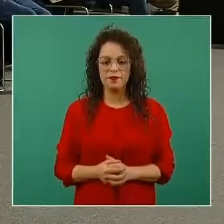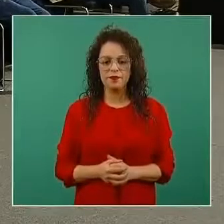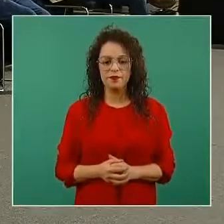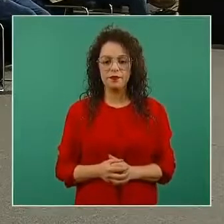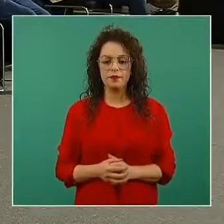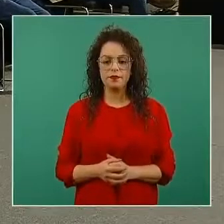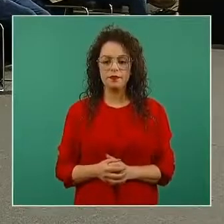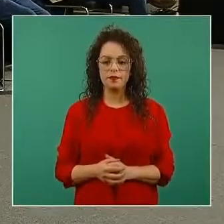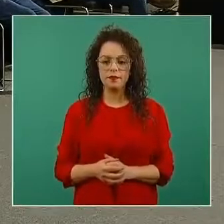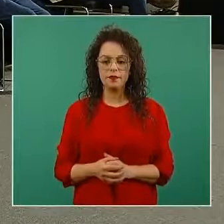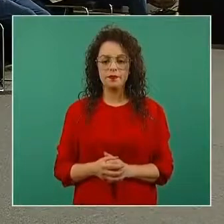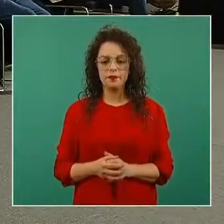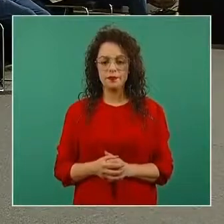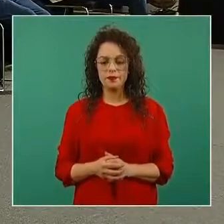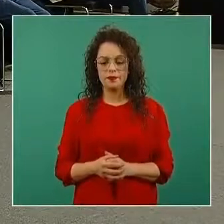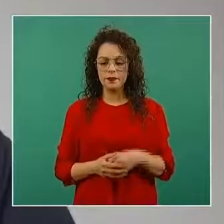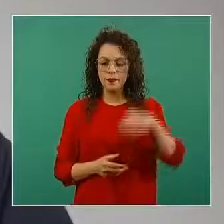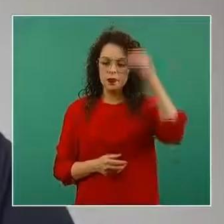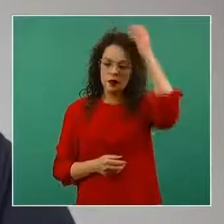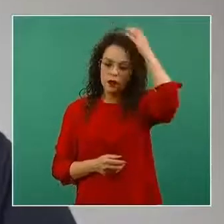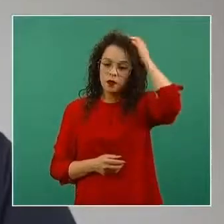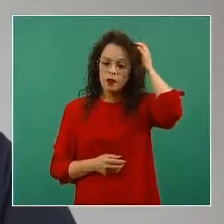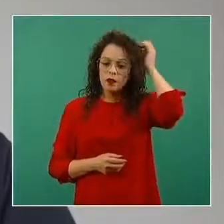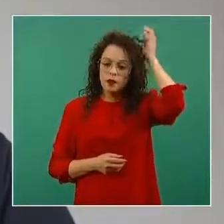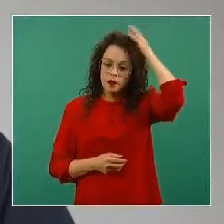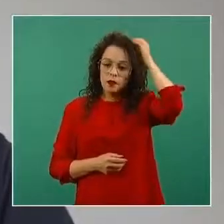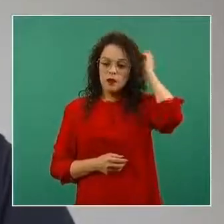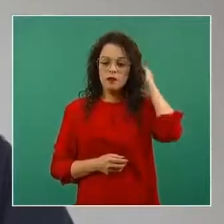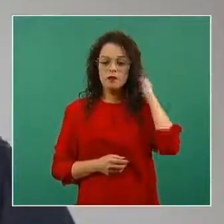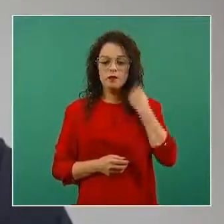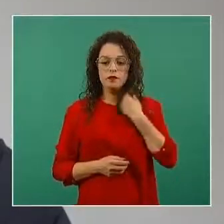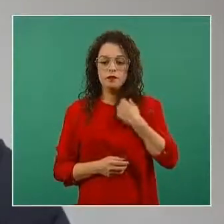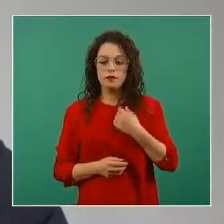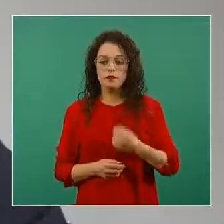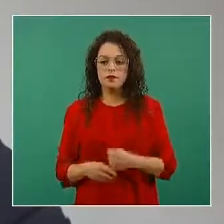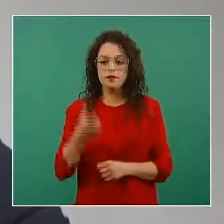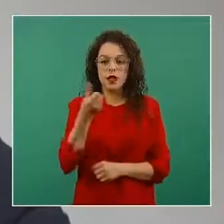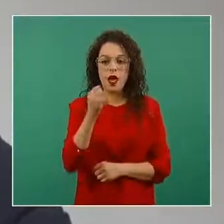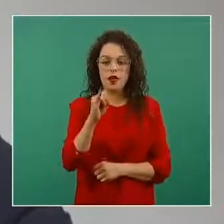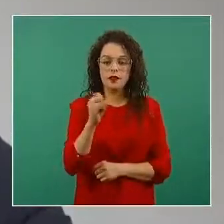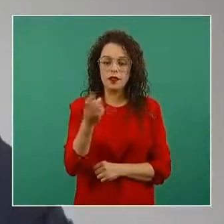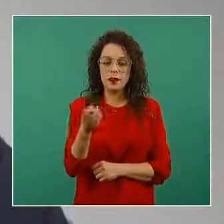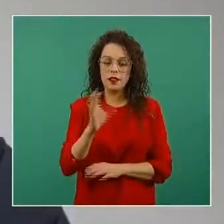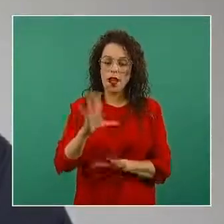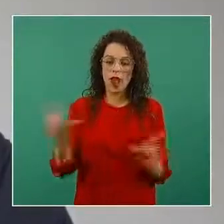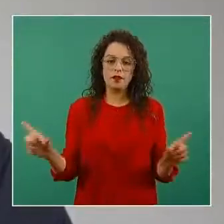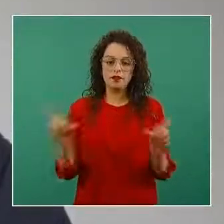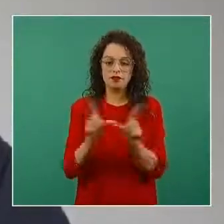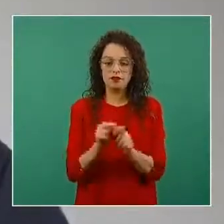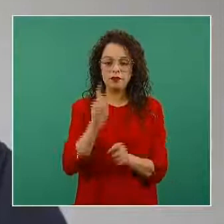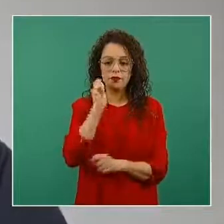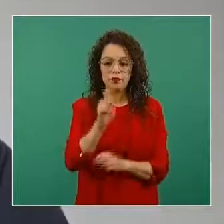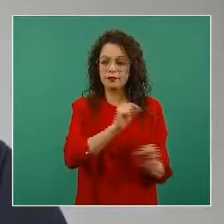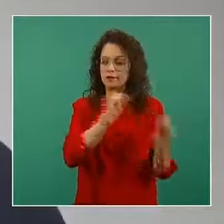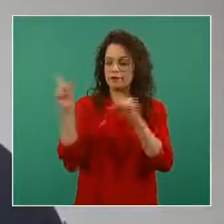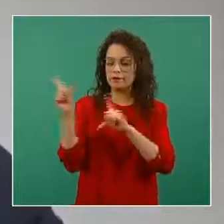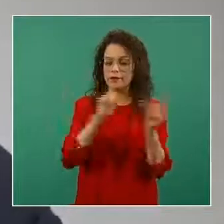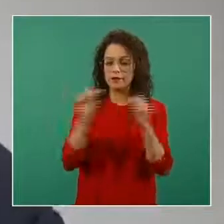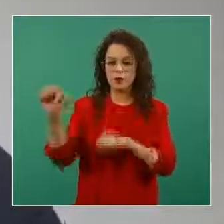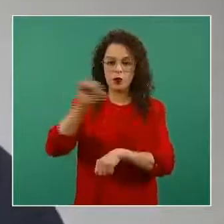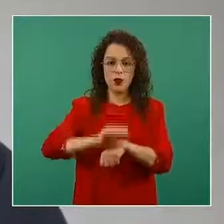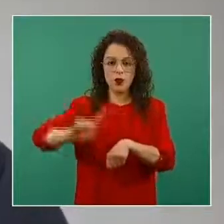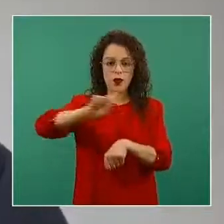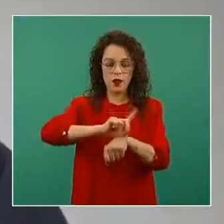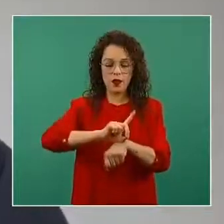identificación como tal. Bien, con eso estamos terminando la presentación para esta noche de